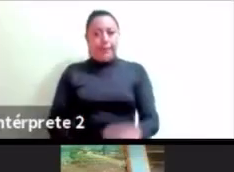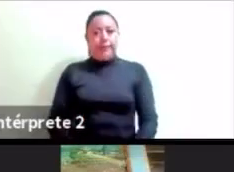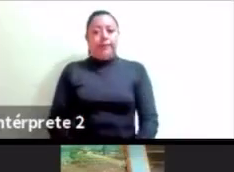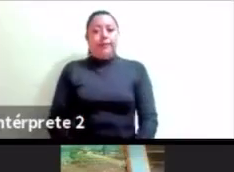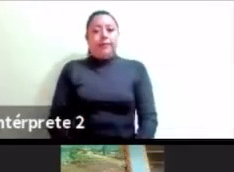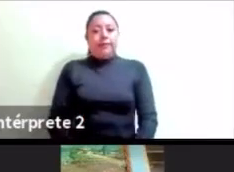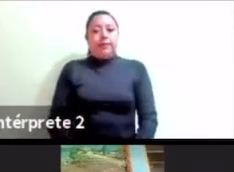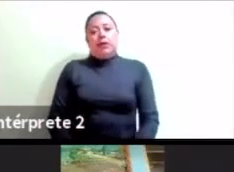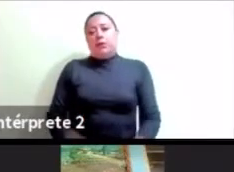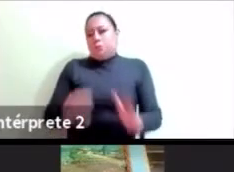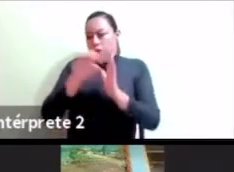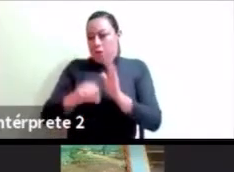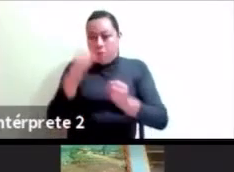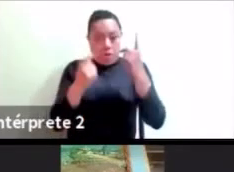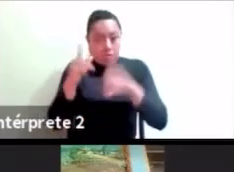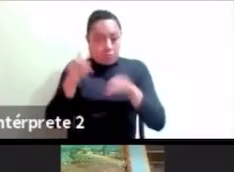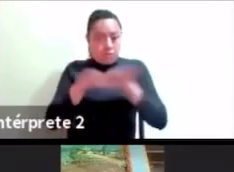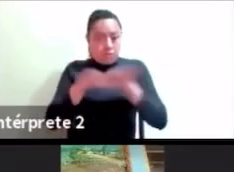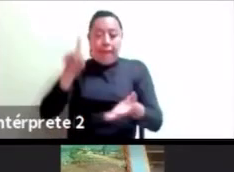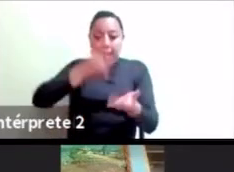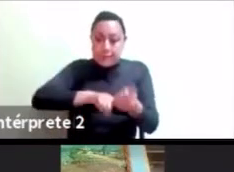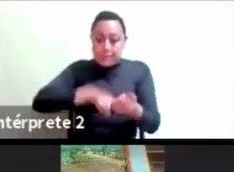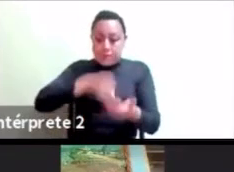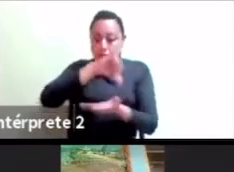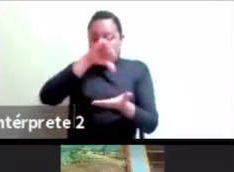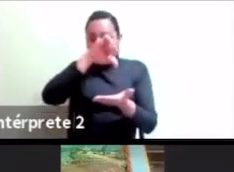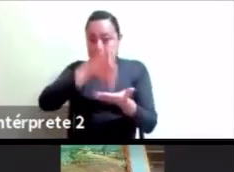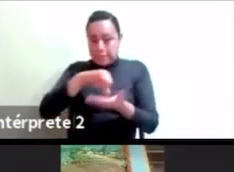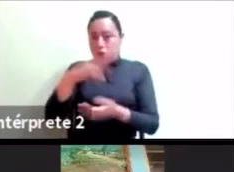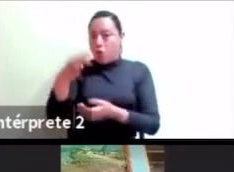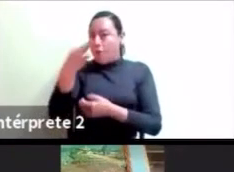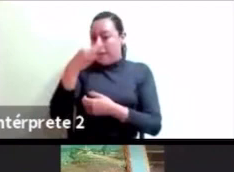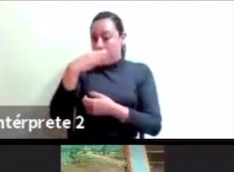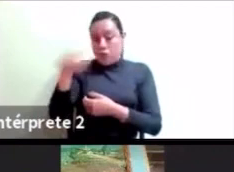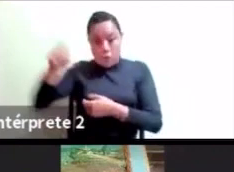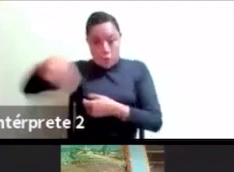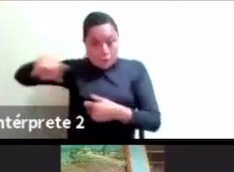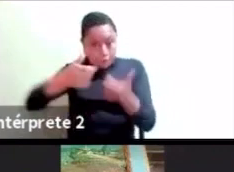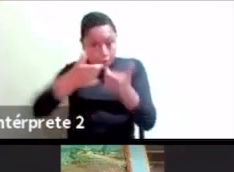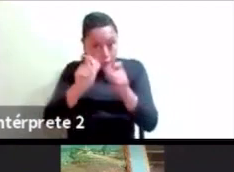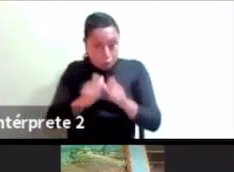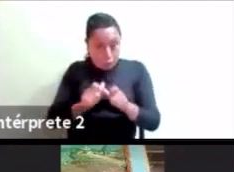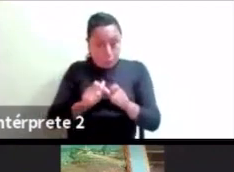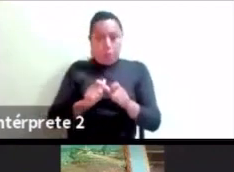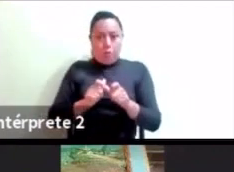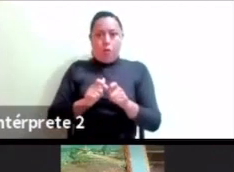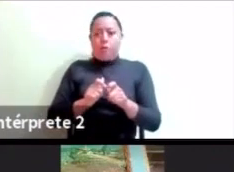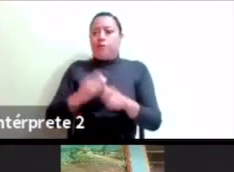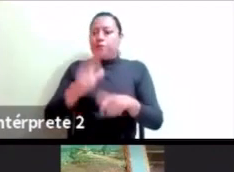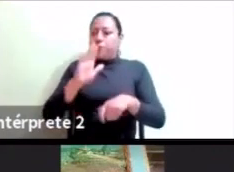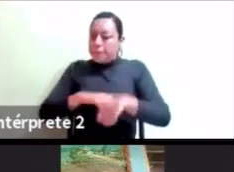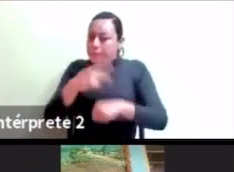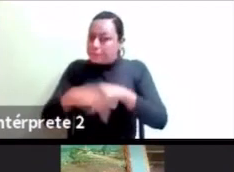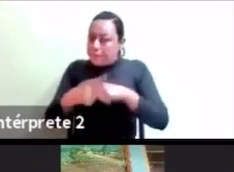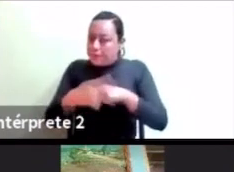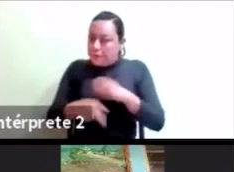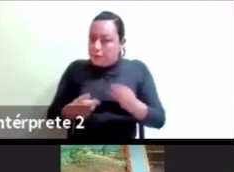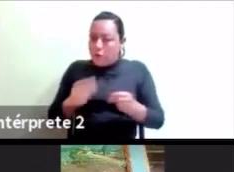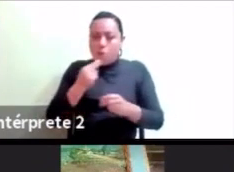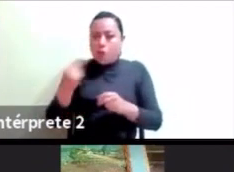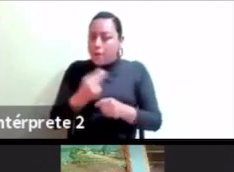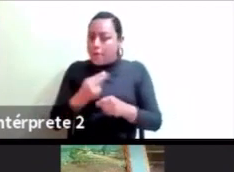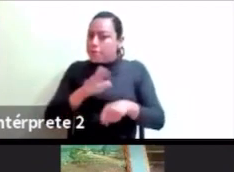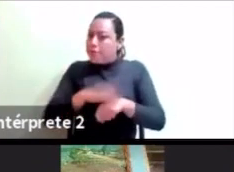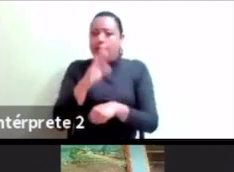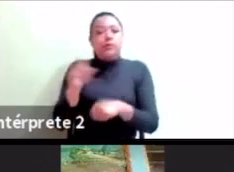médicos que no son grupos vulnerables y que aprovechan su cargo y su relación política